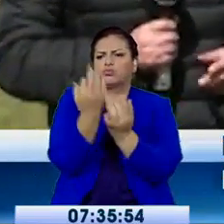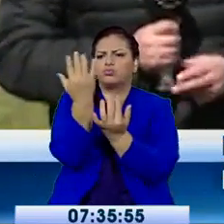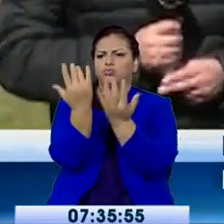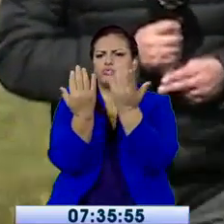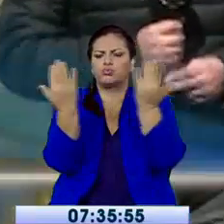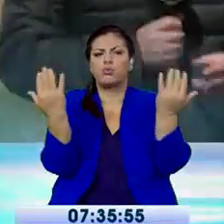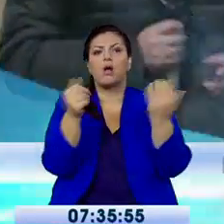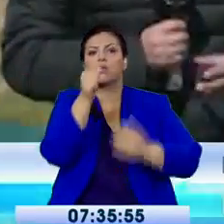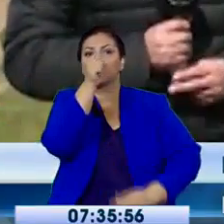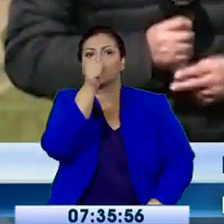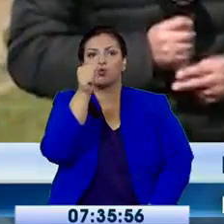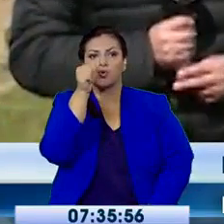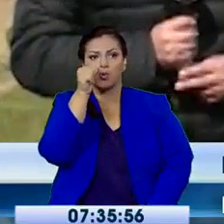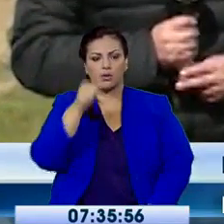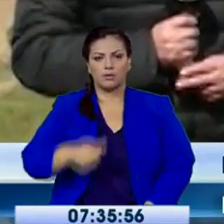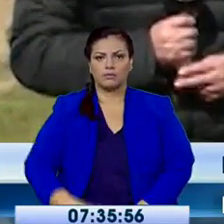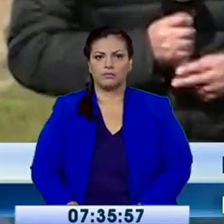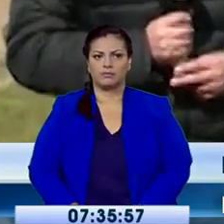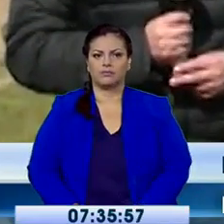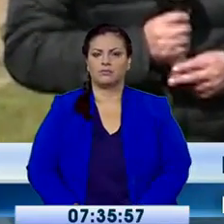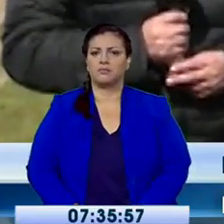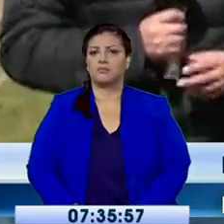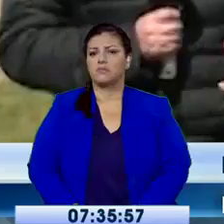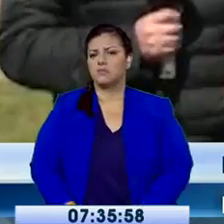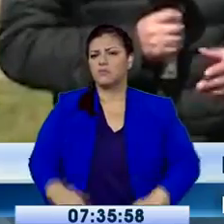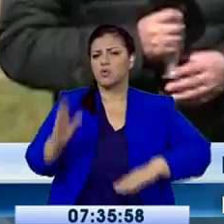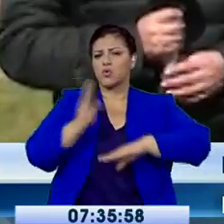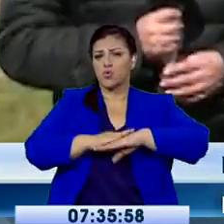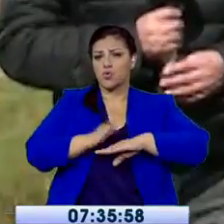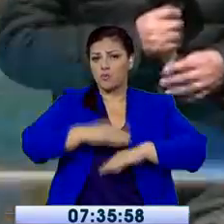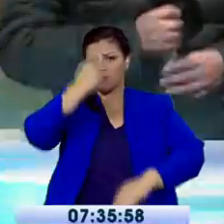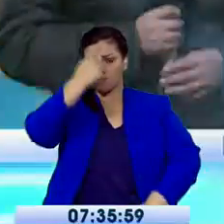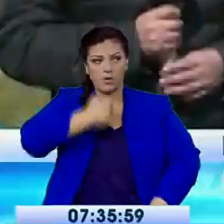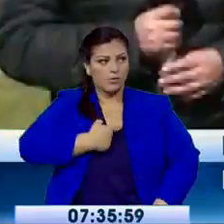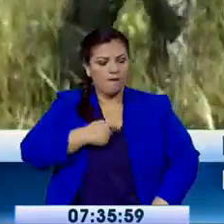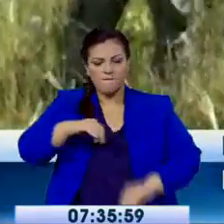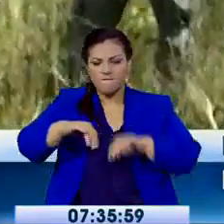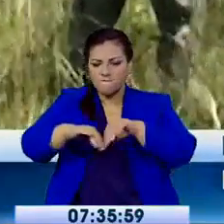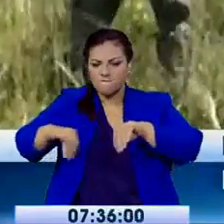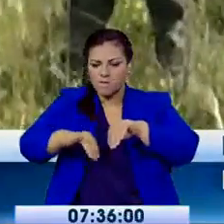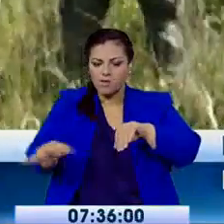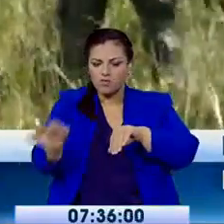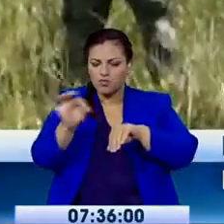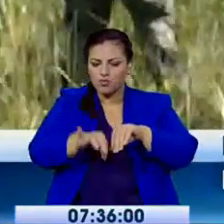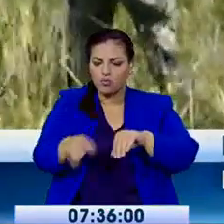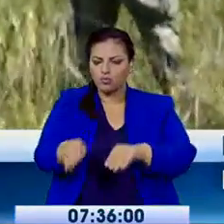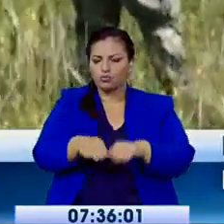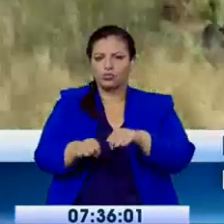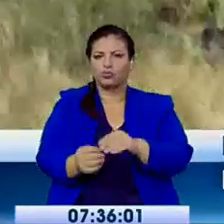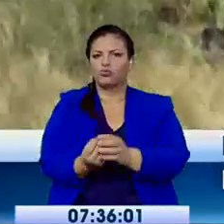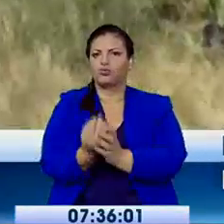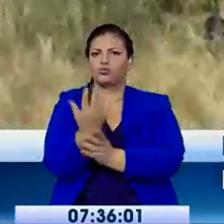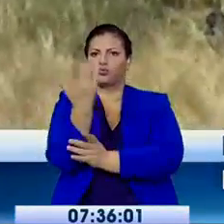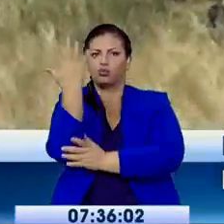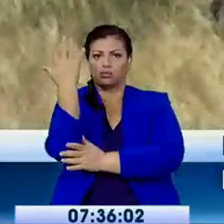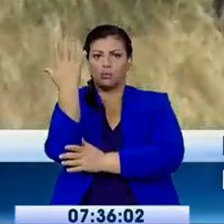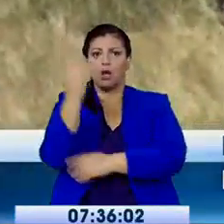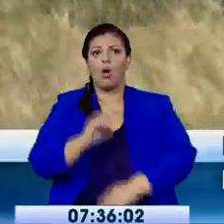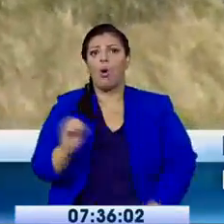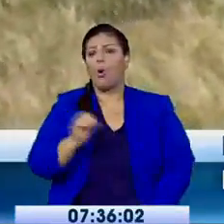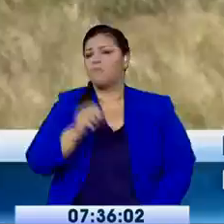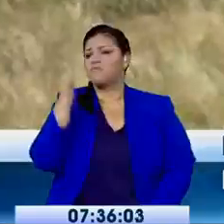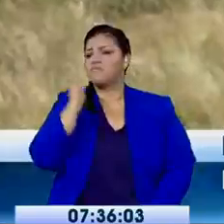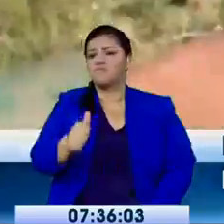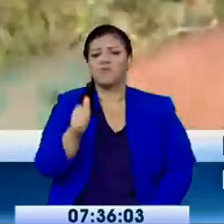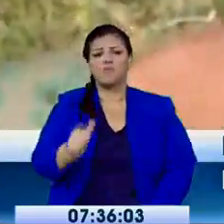Existen dos hipótesis una que crezca de forma Silvestre o que haya sido sembrado Pero lo que sí se va a investigar es A quiénes pertenecen los